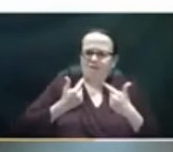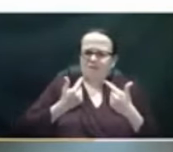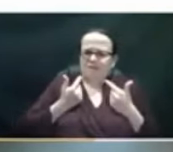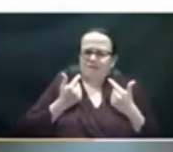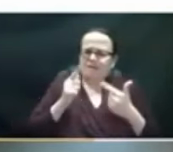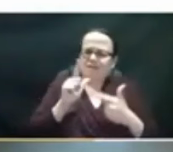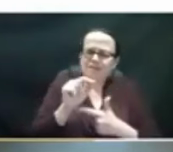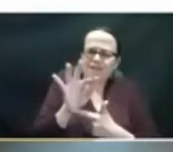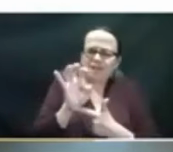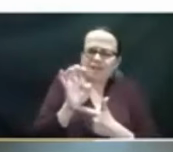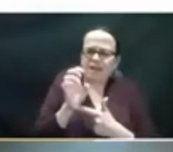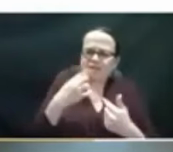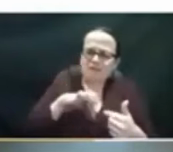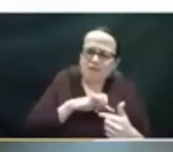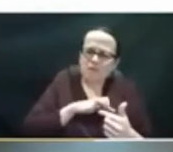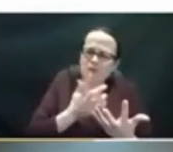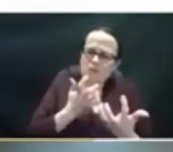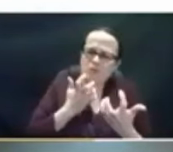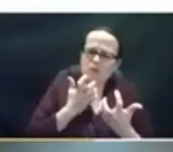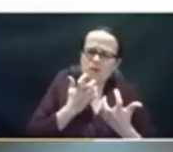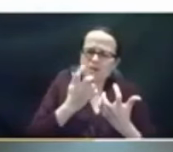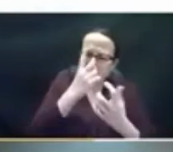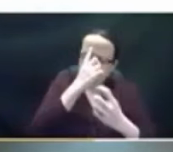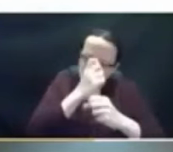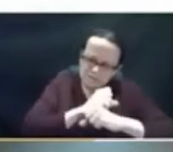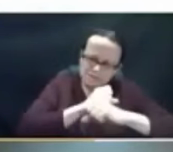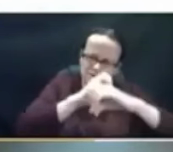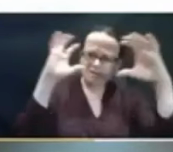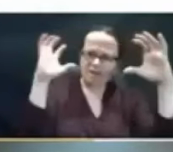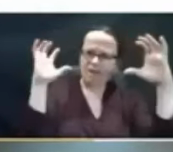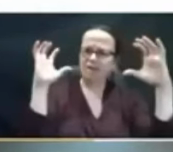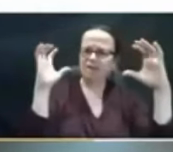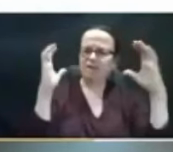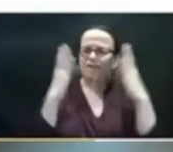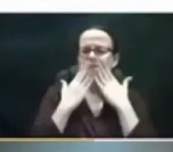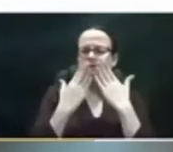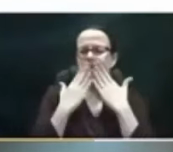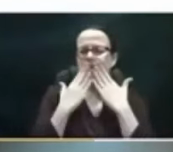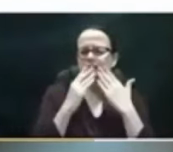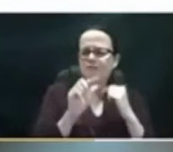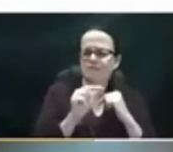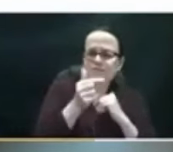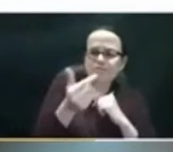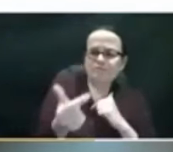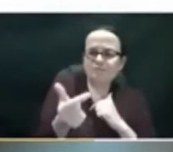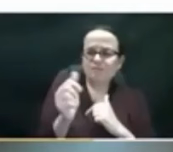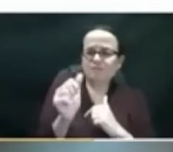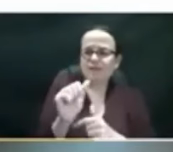esa vida que queremos y que merecemos.